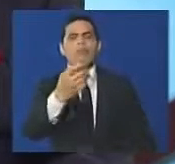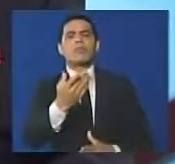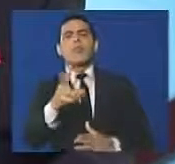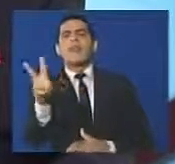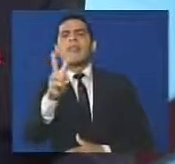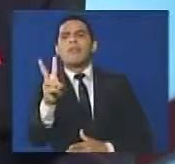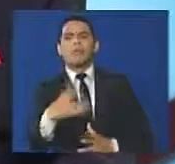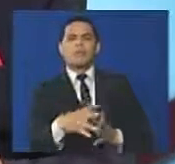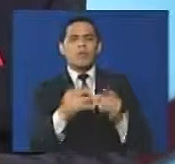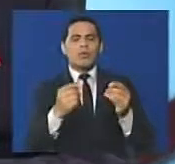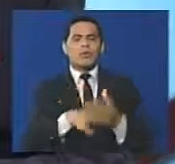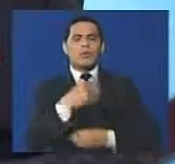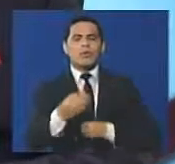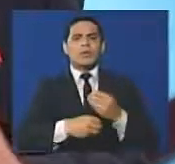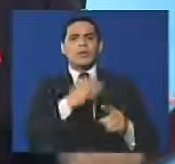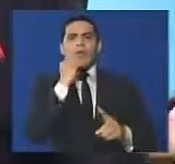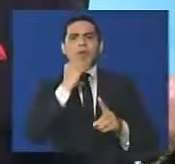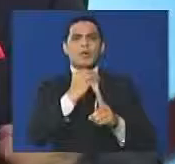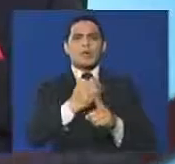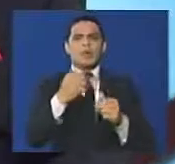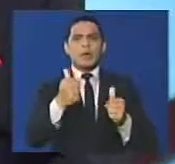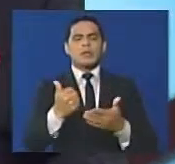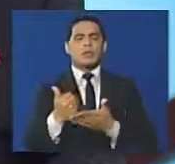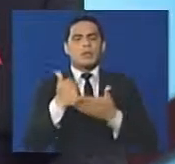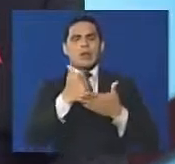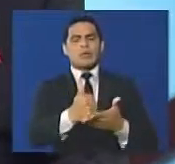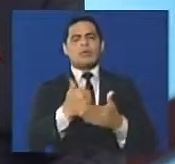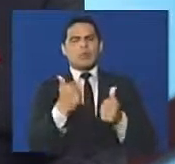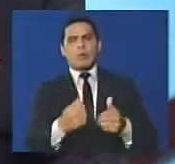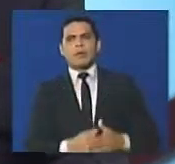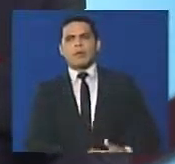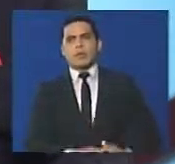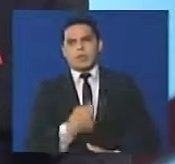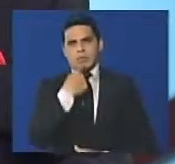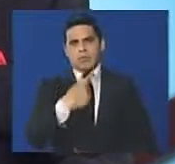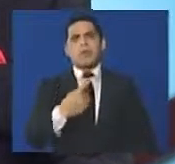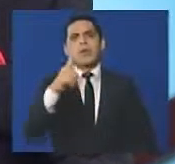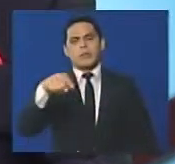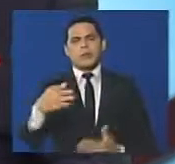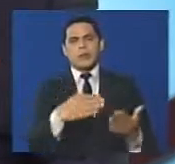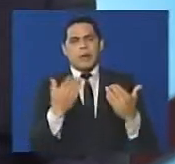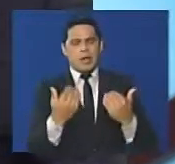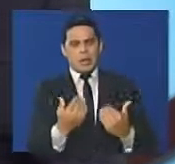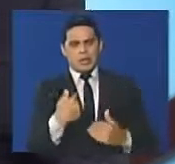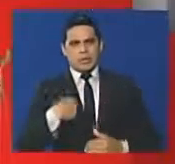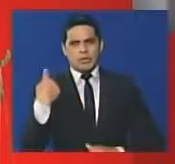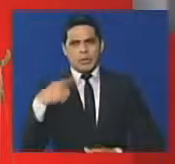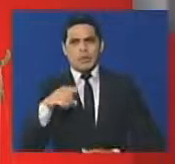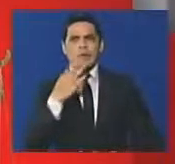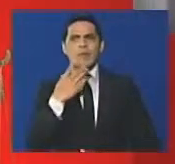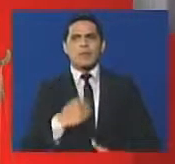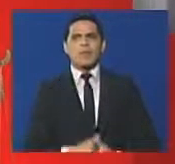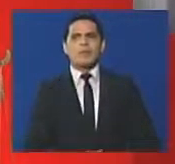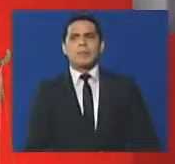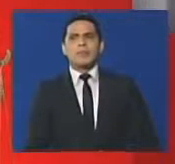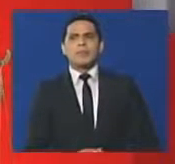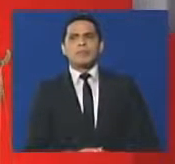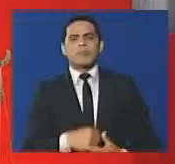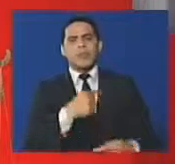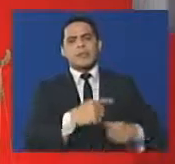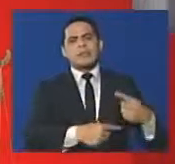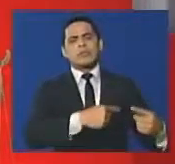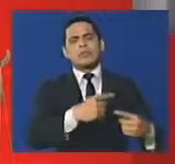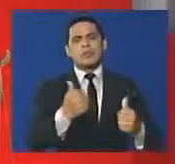el objetivo, todas las cosas, y él nos dio toda la facilidad para hacerlo. Y eso hay que mencionarlo. Hay que mencionarlo. Ahora, yo tengo una